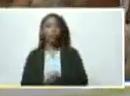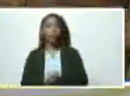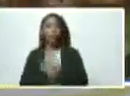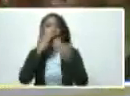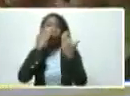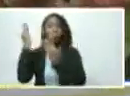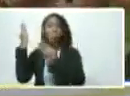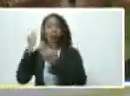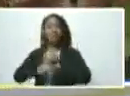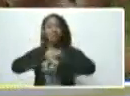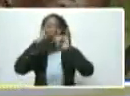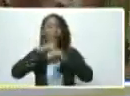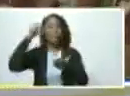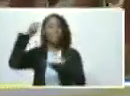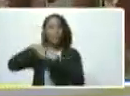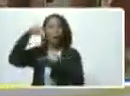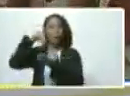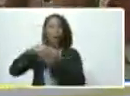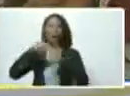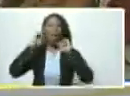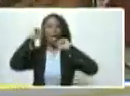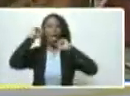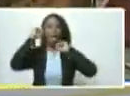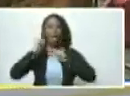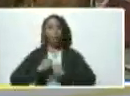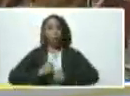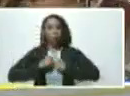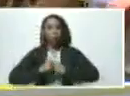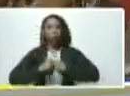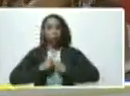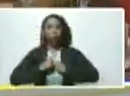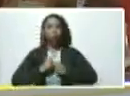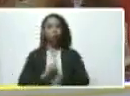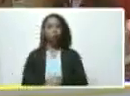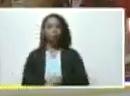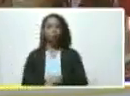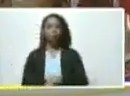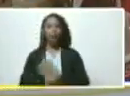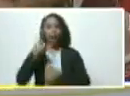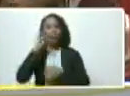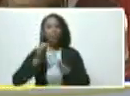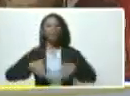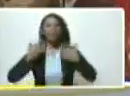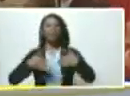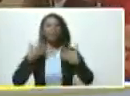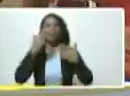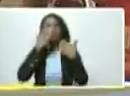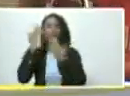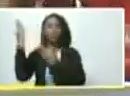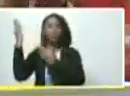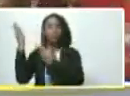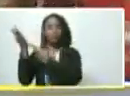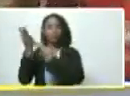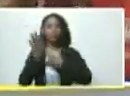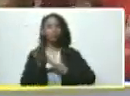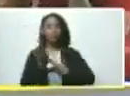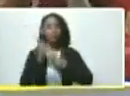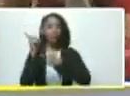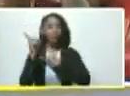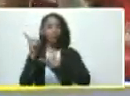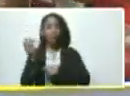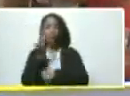están felices, están robustos, están alegres, pues que recibieron